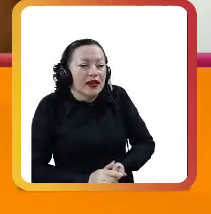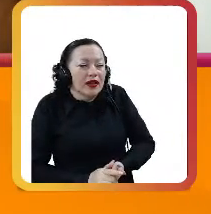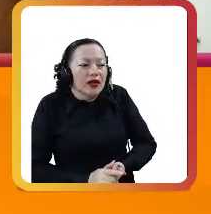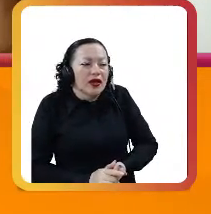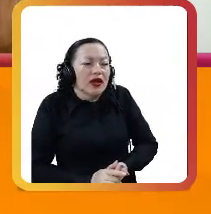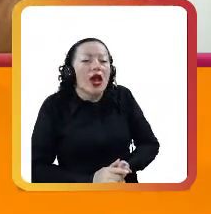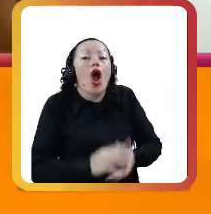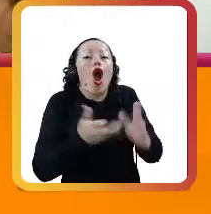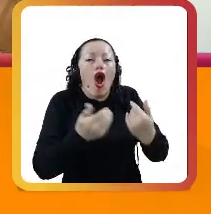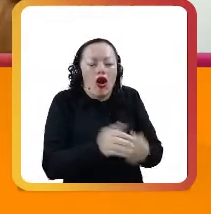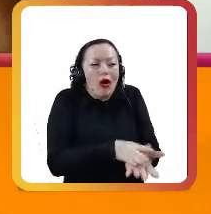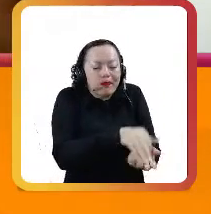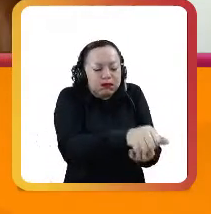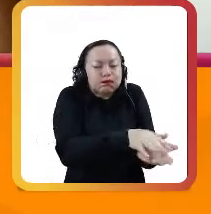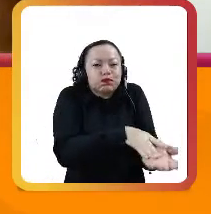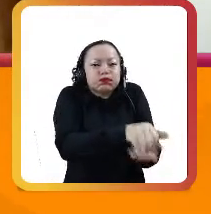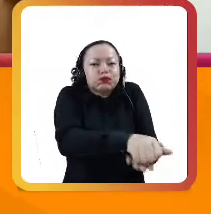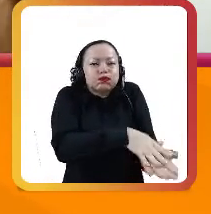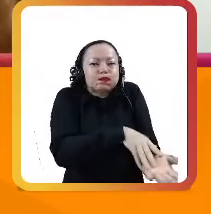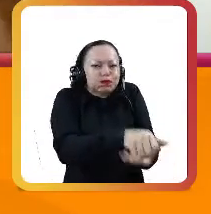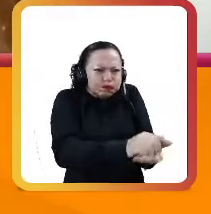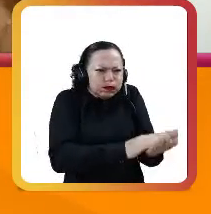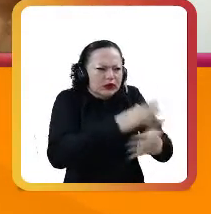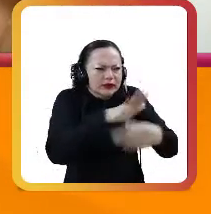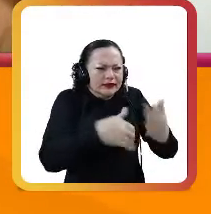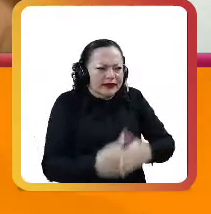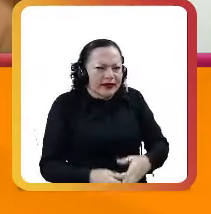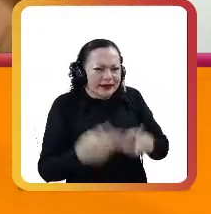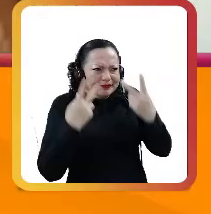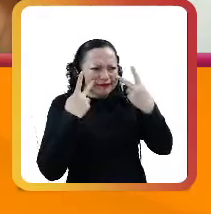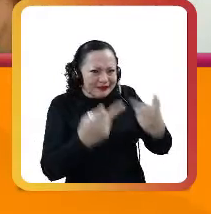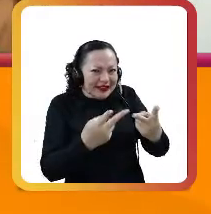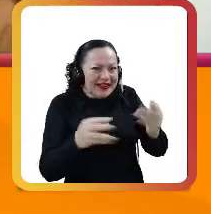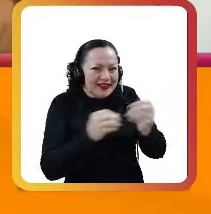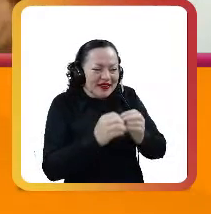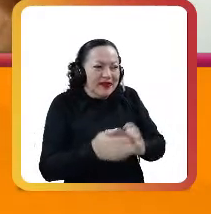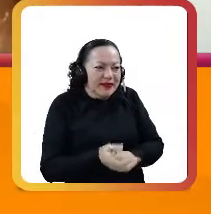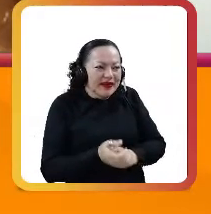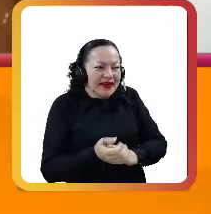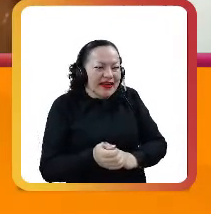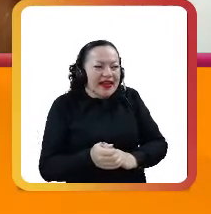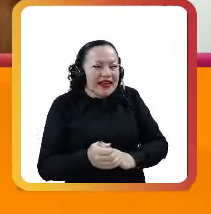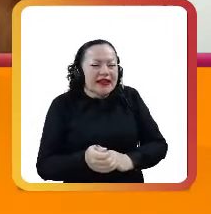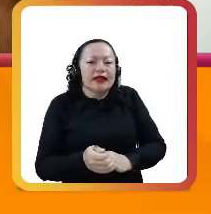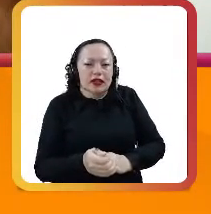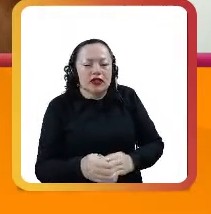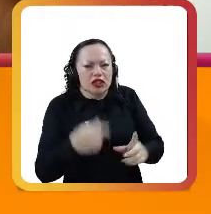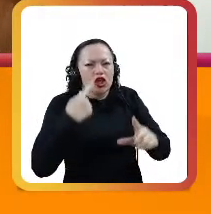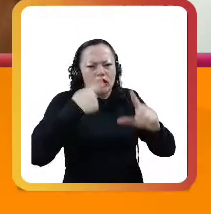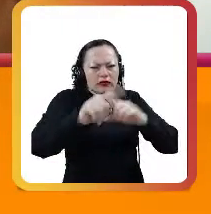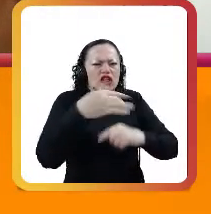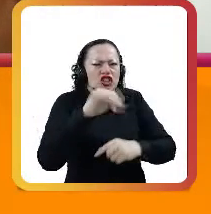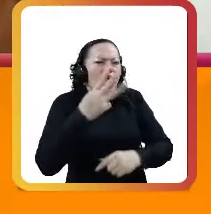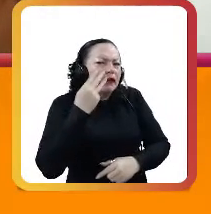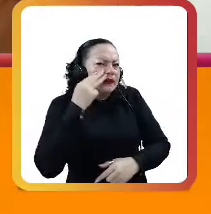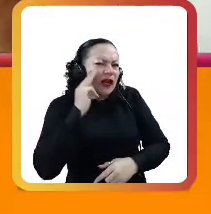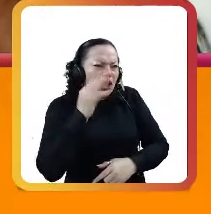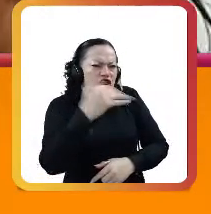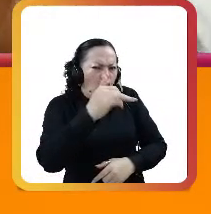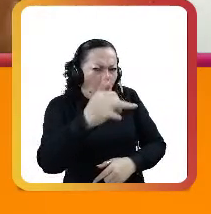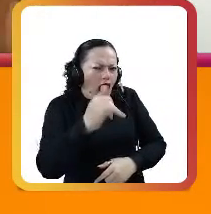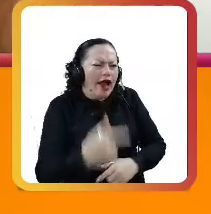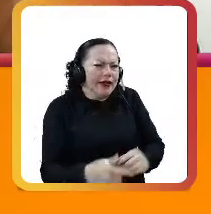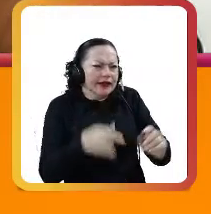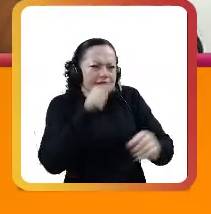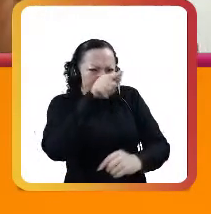la masita, y ahí se ve todo, entonces pues, porque no lo vemos, yo ya se lo envié al máster. Ajá. Y ahí